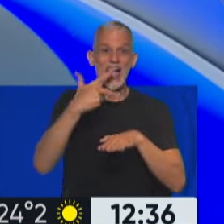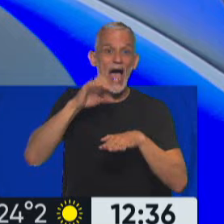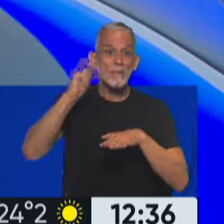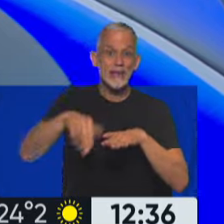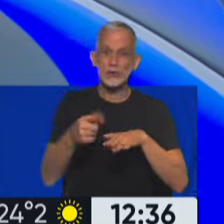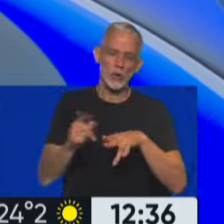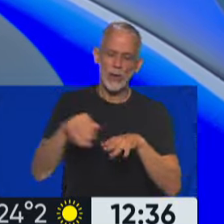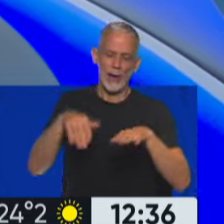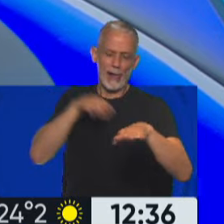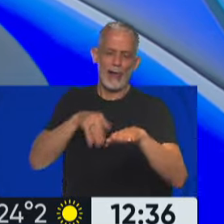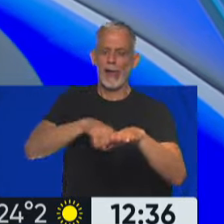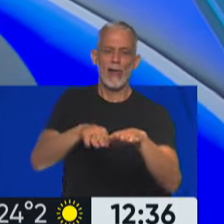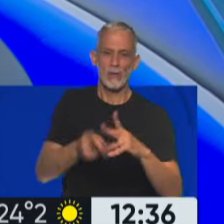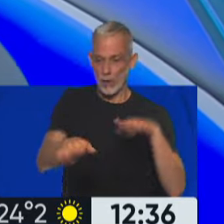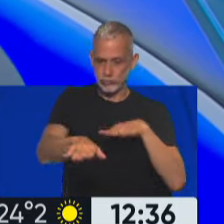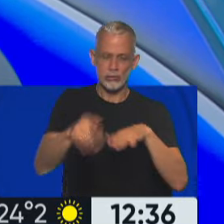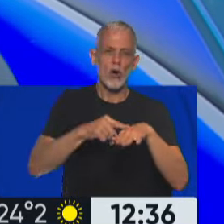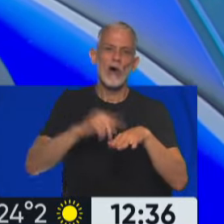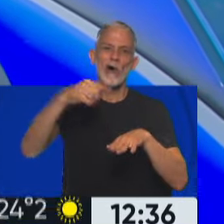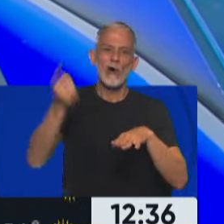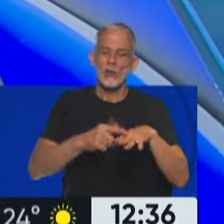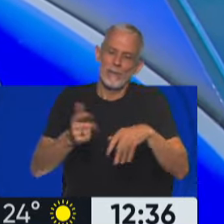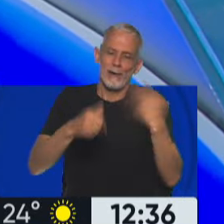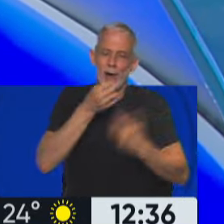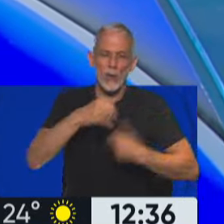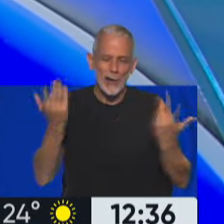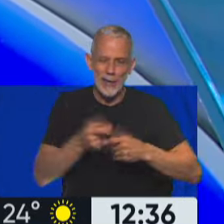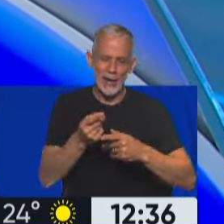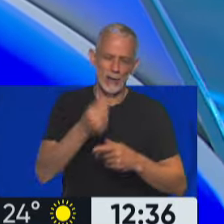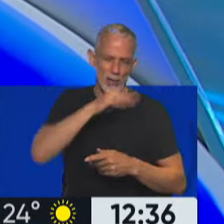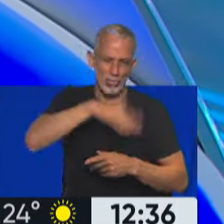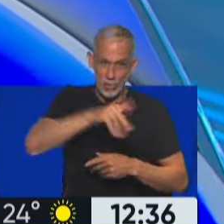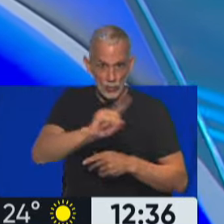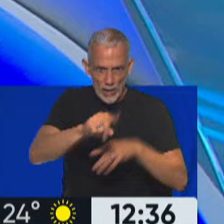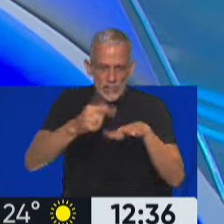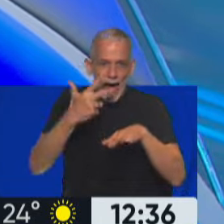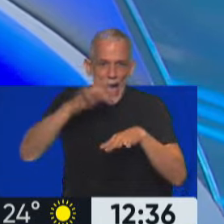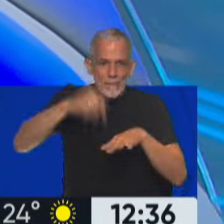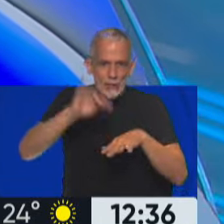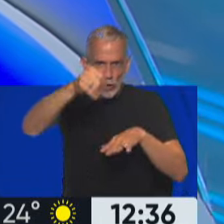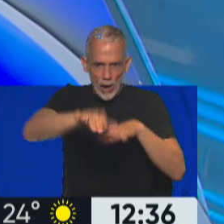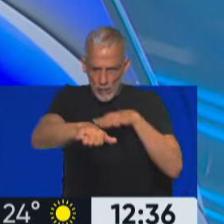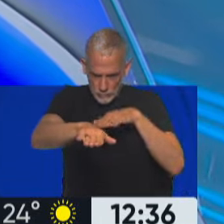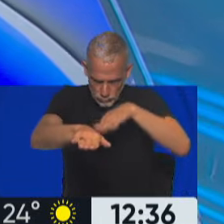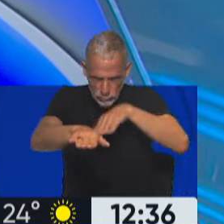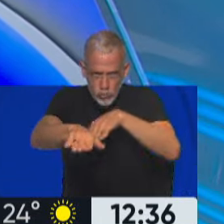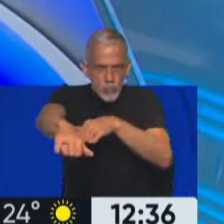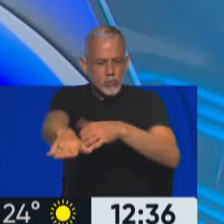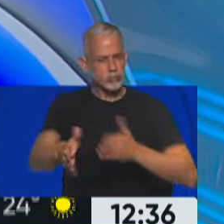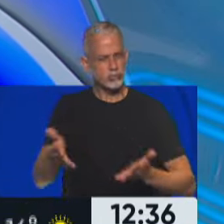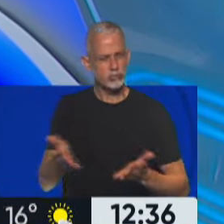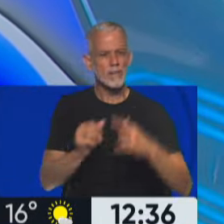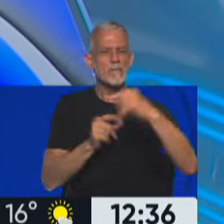es que lo está persiguiendo wusu o otro tipo de pilotos que por ahí no les da el auto más allá de que